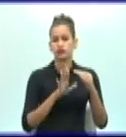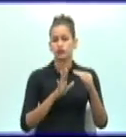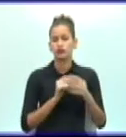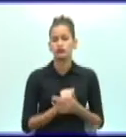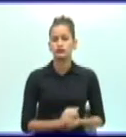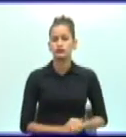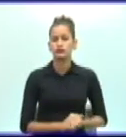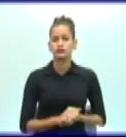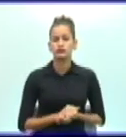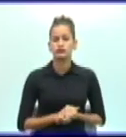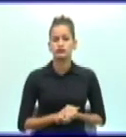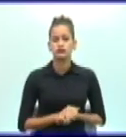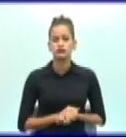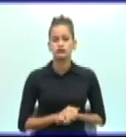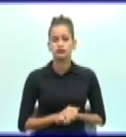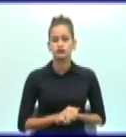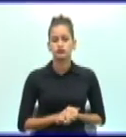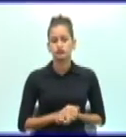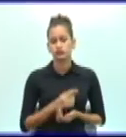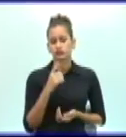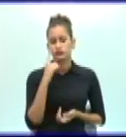5.